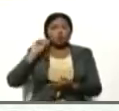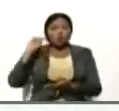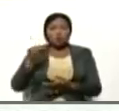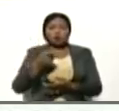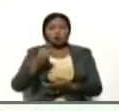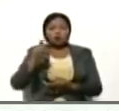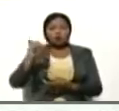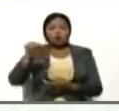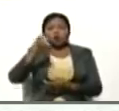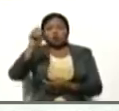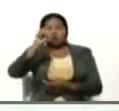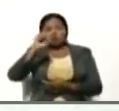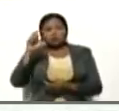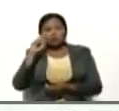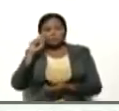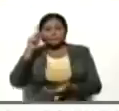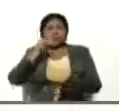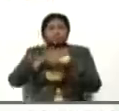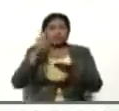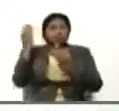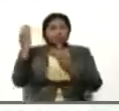José Vázquez, presente.